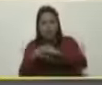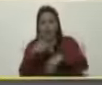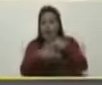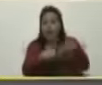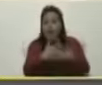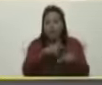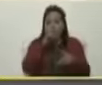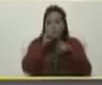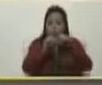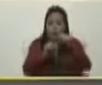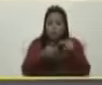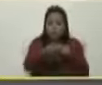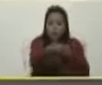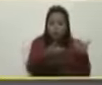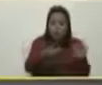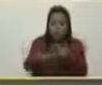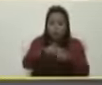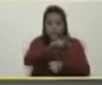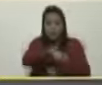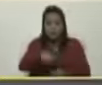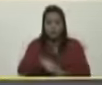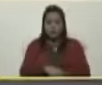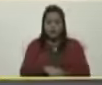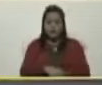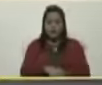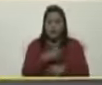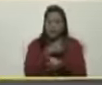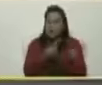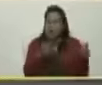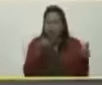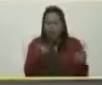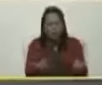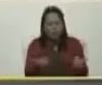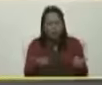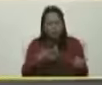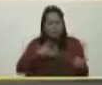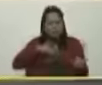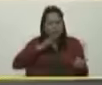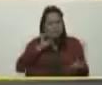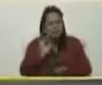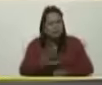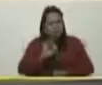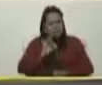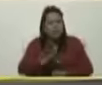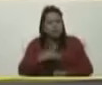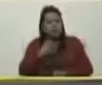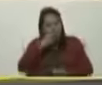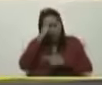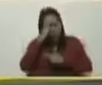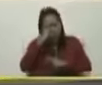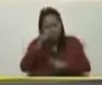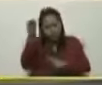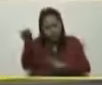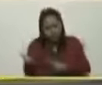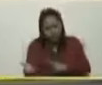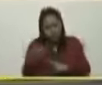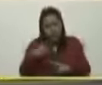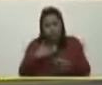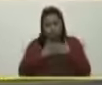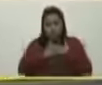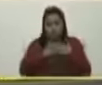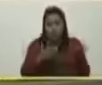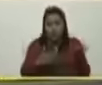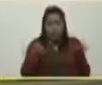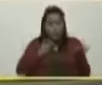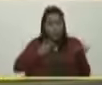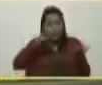a nuestra gente. Señor presidente, da mucha lástima, de verdad se lo digo con toda sinceridad y con mucho respeto, y le pongo la orden que mande a